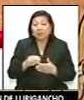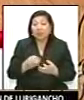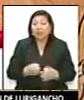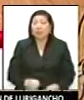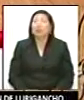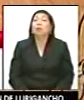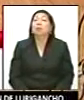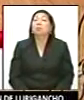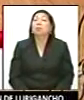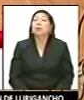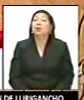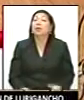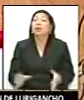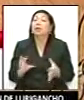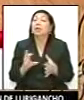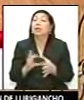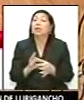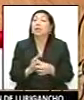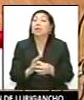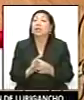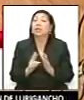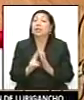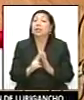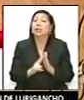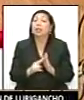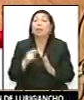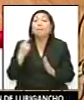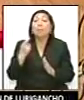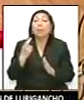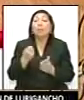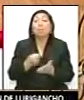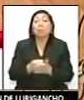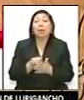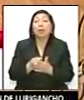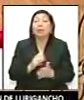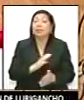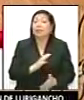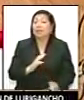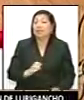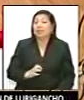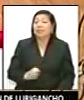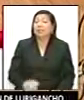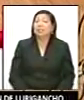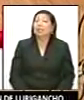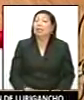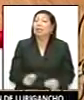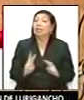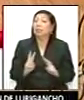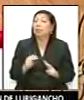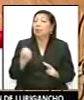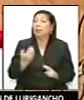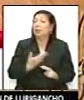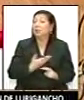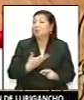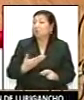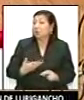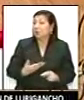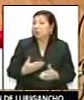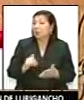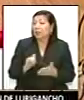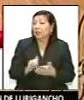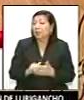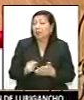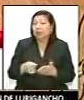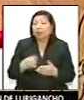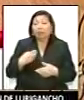económicos vinculados a la reforma de la política salarial del Estado. La observación del Poder Ejecutivo considera que la